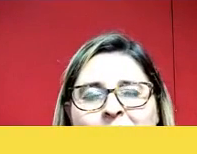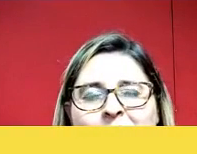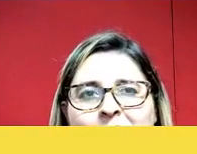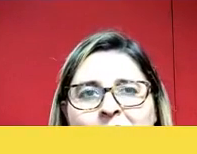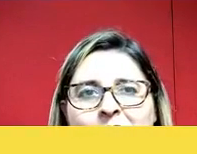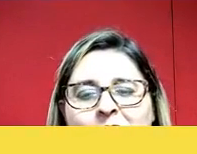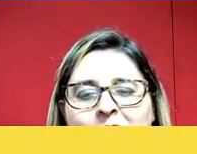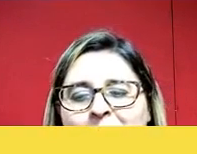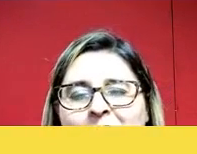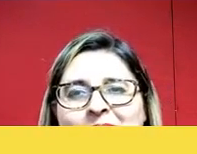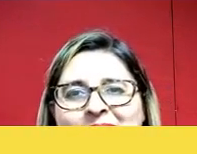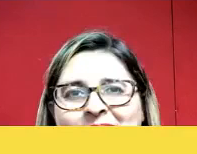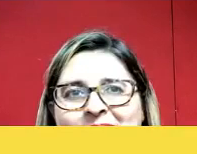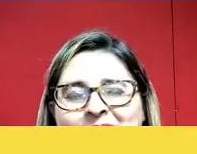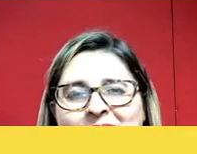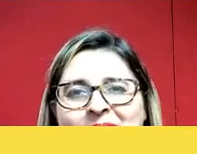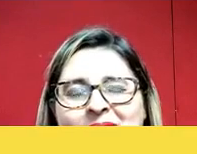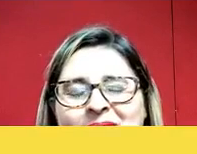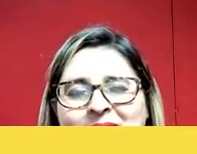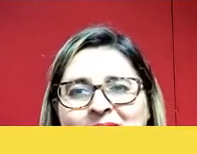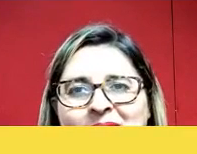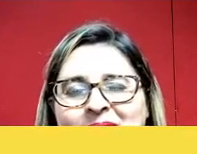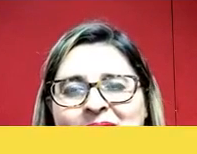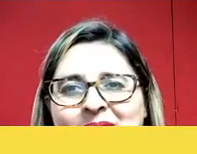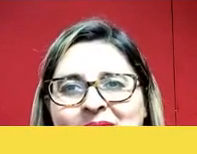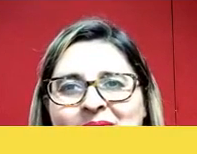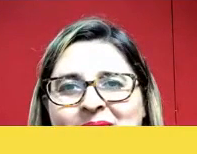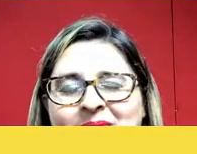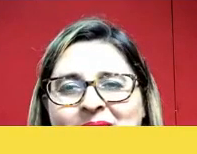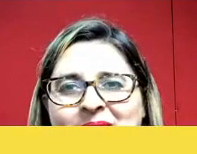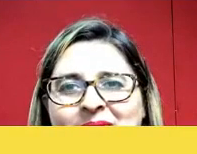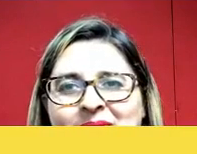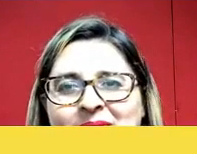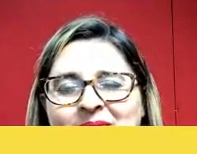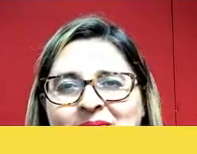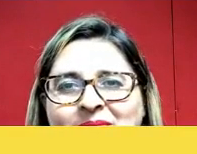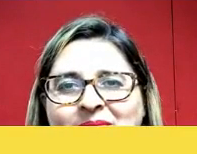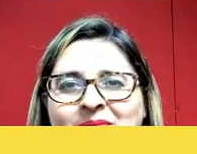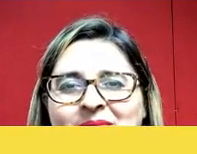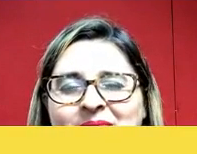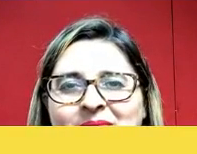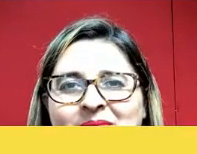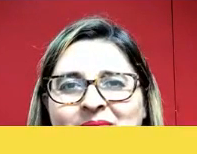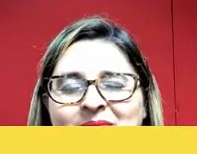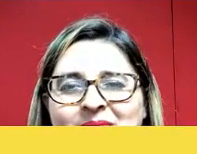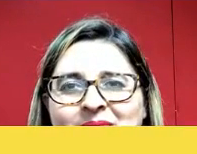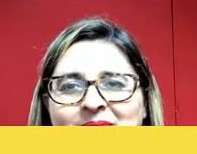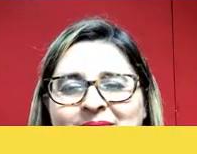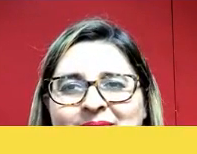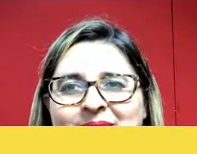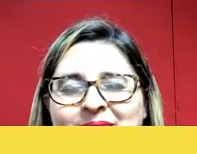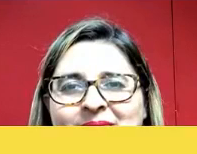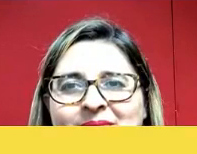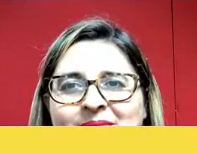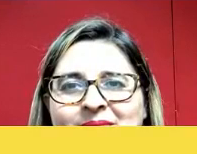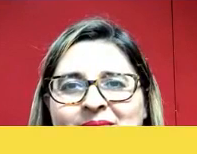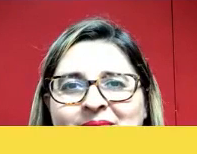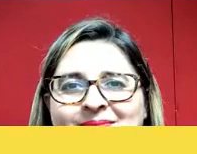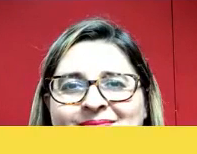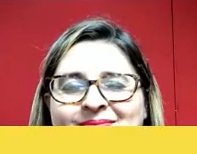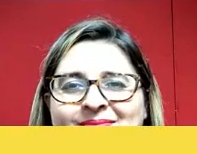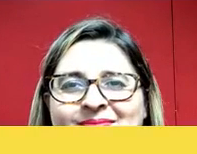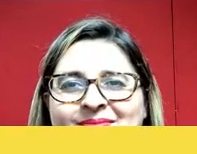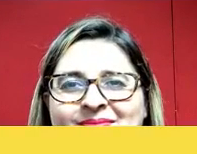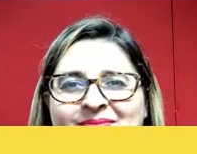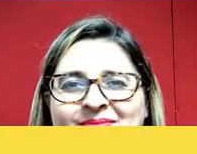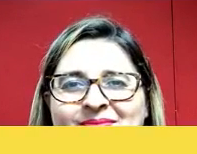oye, ¿qué van a hacer este fin de semana? 2 millones 400 mil años para que llegue allá. Y después, sí,